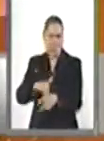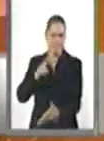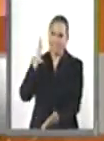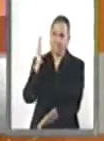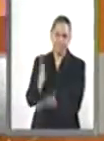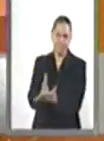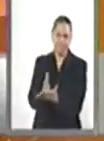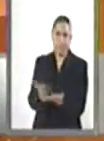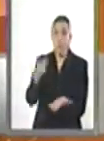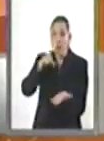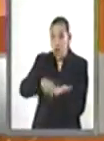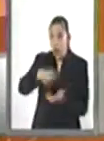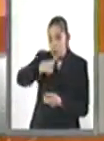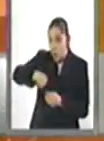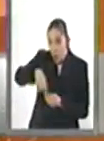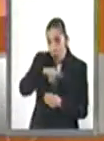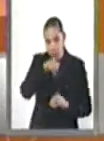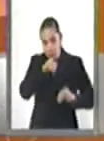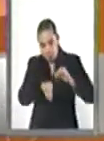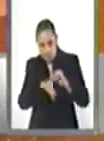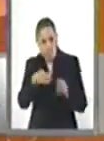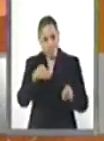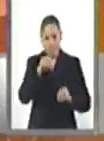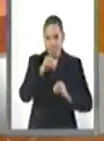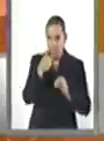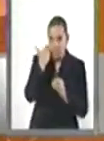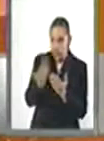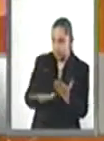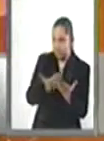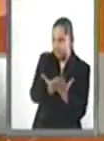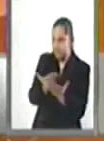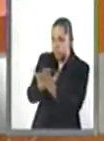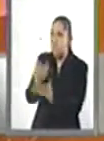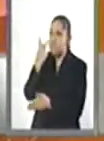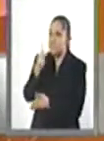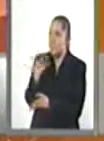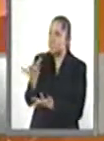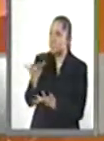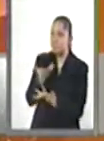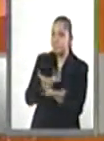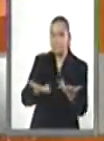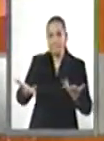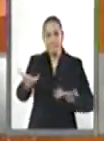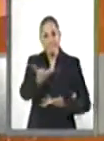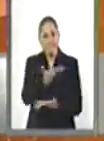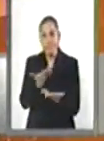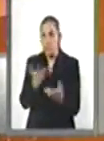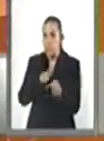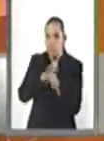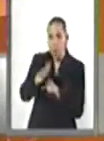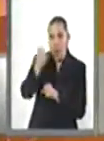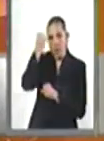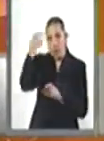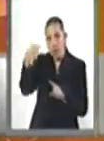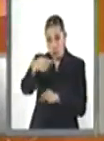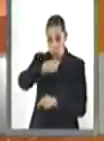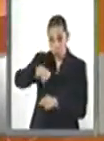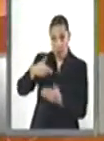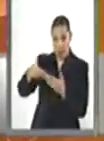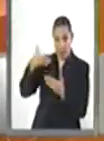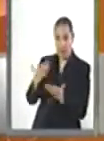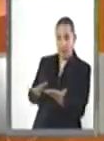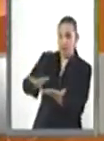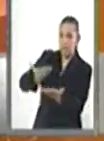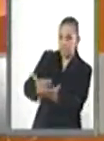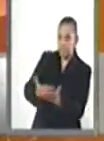acontecido. Hemos buscado desde este grupo parlamentario aumentar las penas para que este tipo de acciones